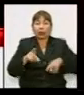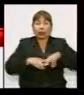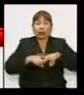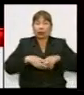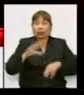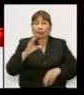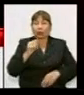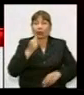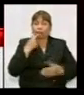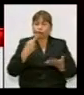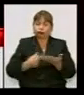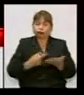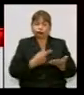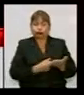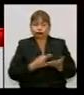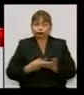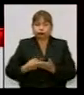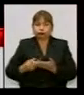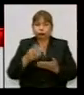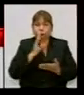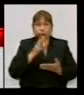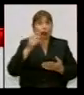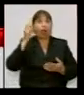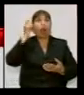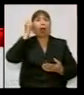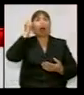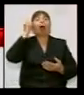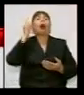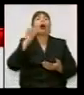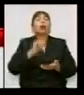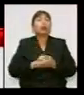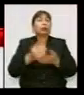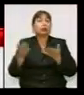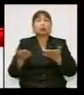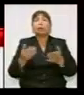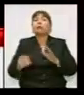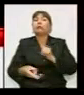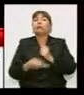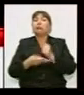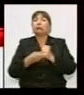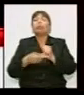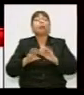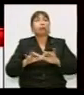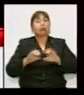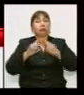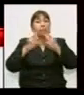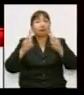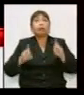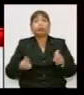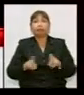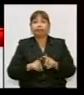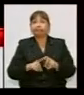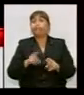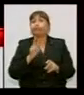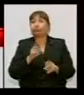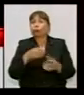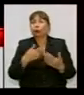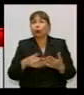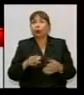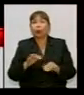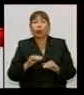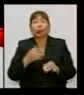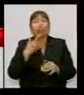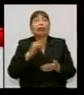2013, una discusión, y se llegó a estos conceptos, la seguridad, la ciberseguridad, la seguridad digital, es un poco de la carácter preventiva,